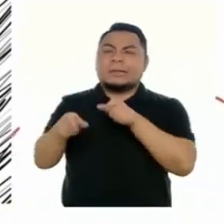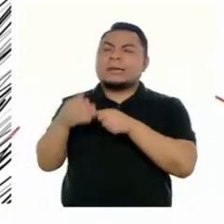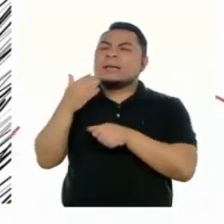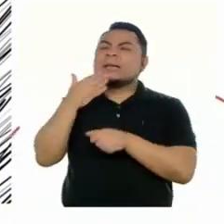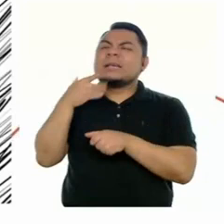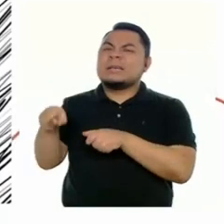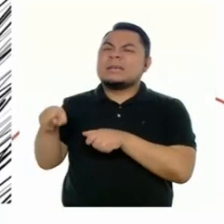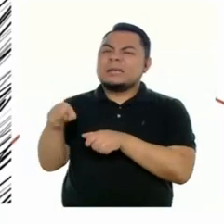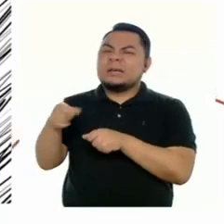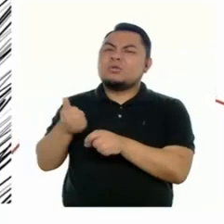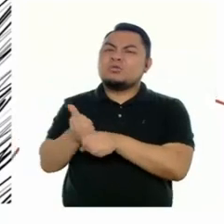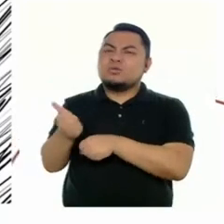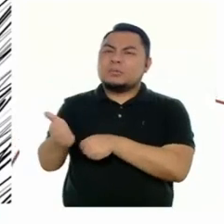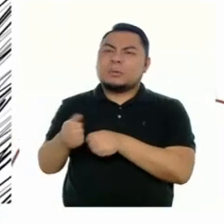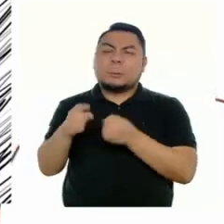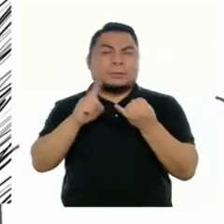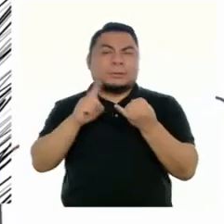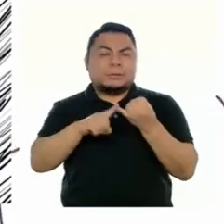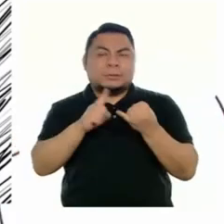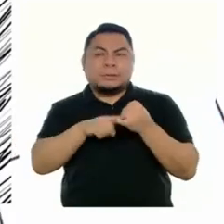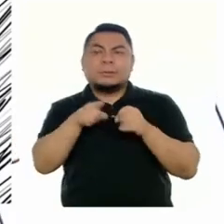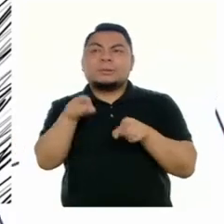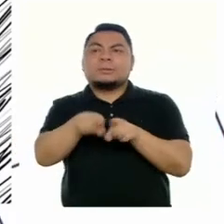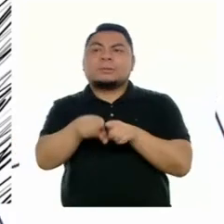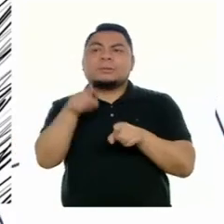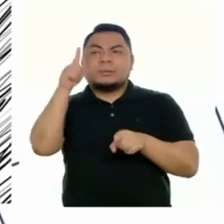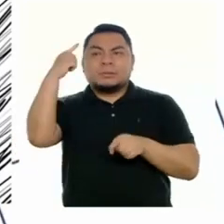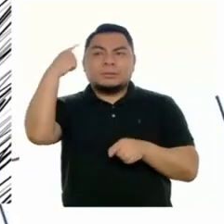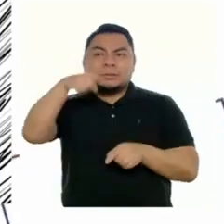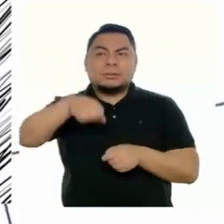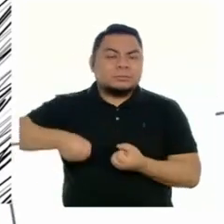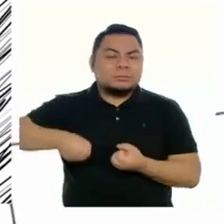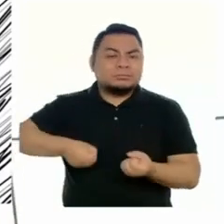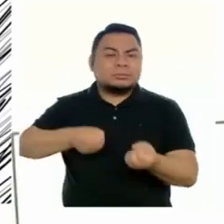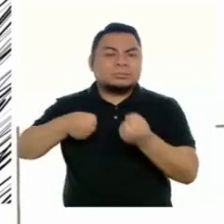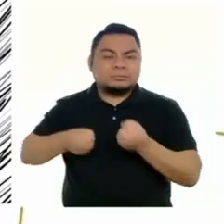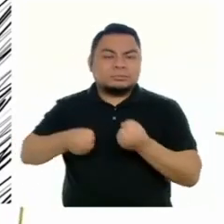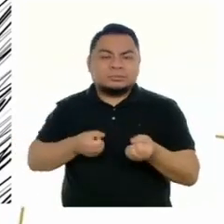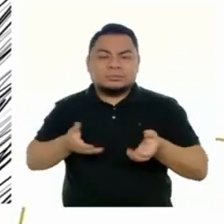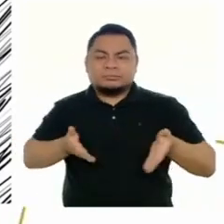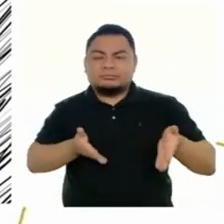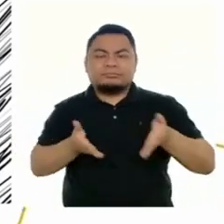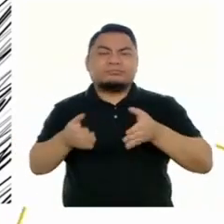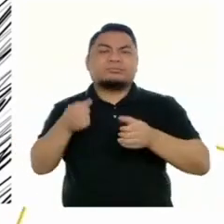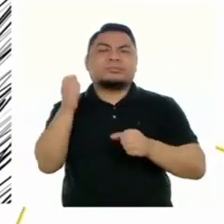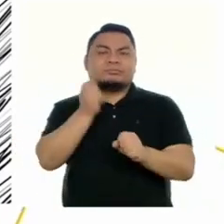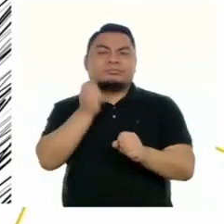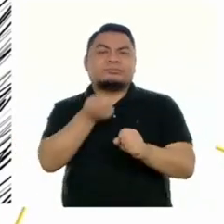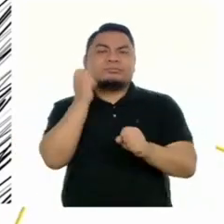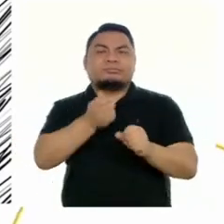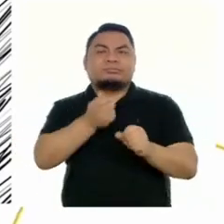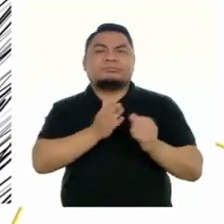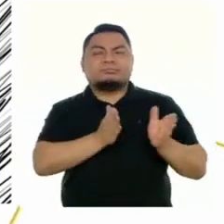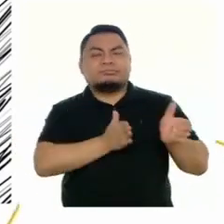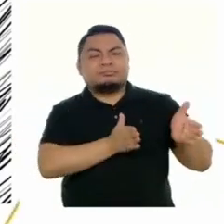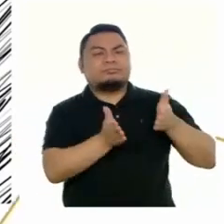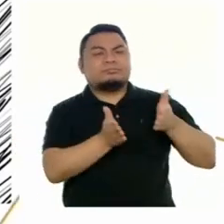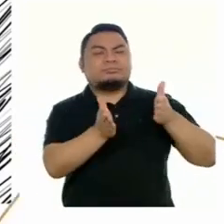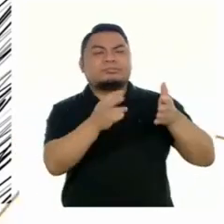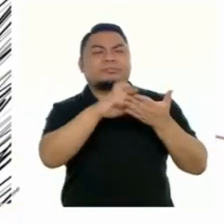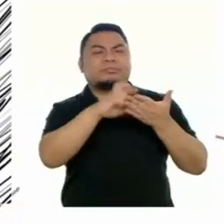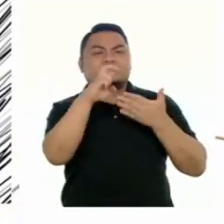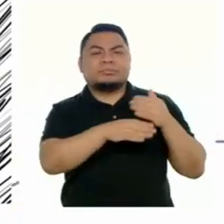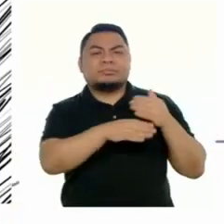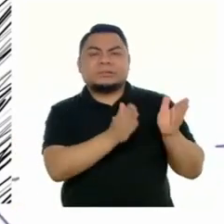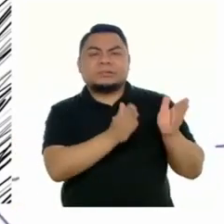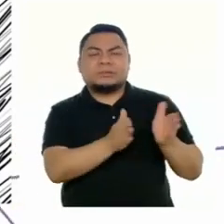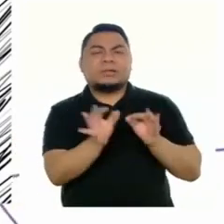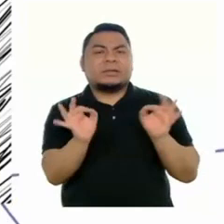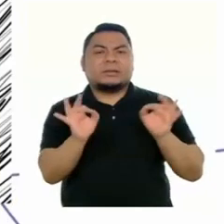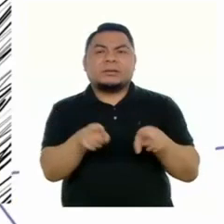causan. Expansión de actividades agropecuarias no sostenibles, construcción de obras sin planificación, y el desarrollo